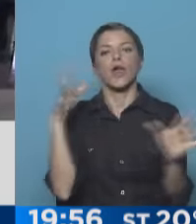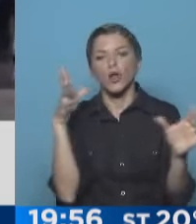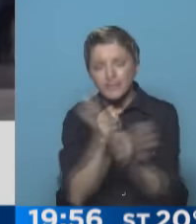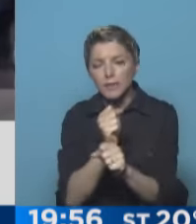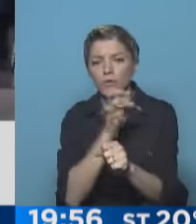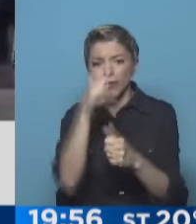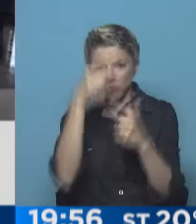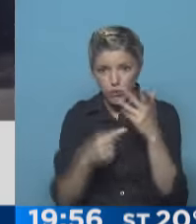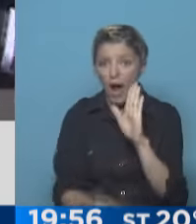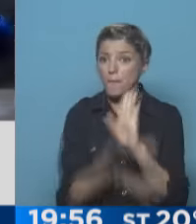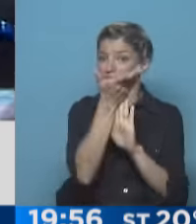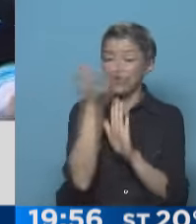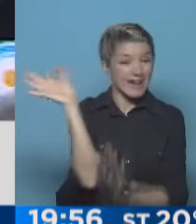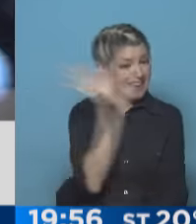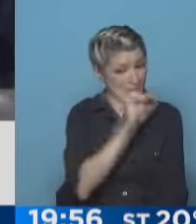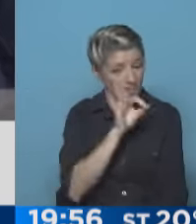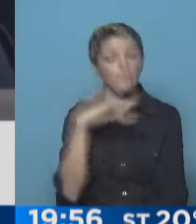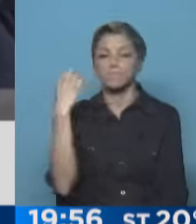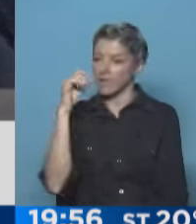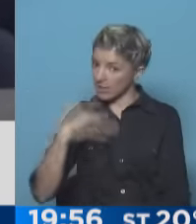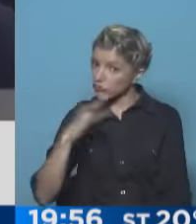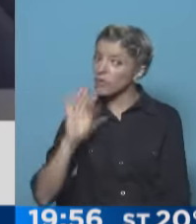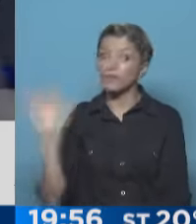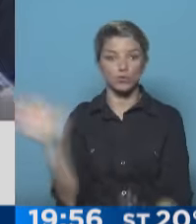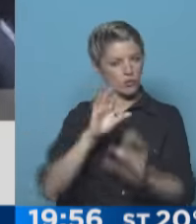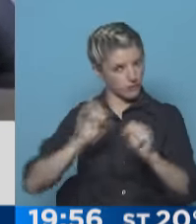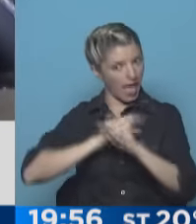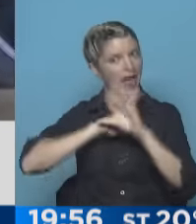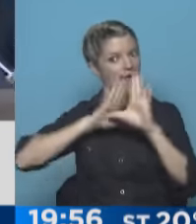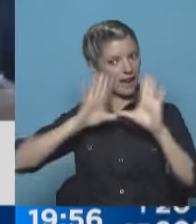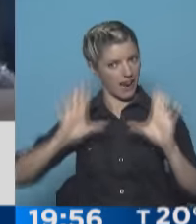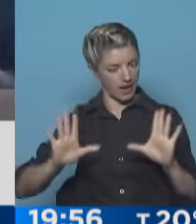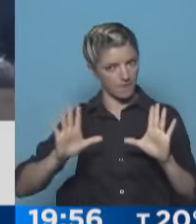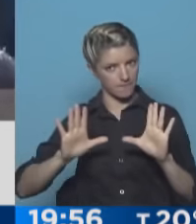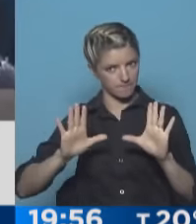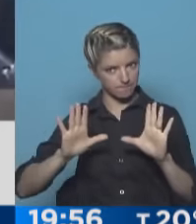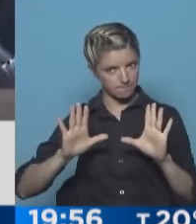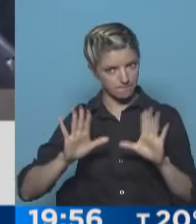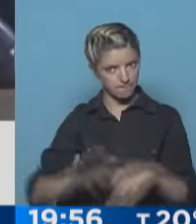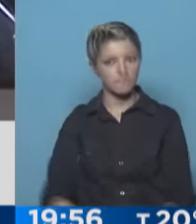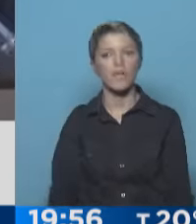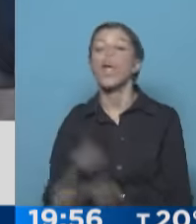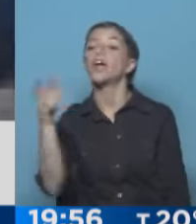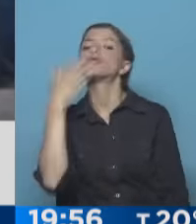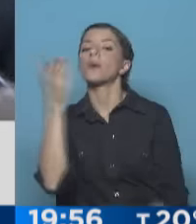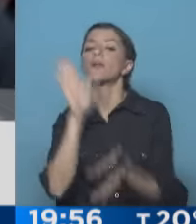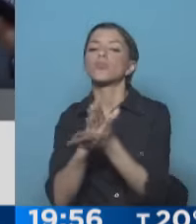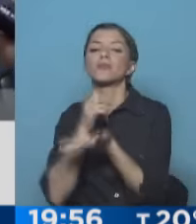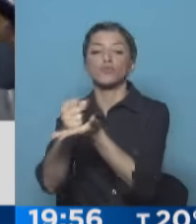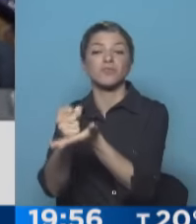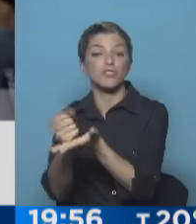transporte Así que esto tiene que quedar muy claro lo que está en discusión porque cuando os hablan de sacar los